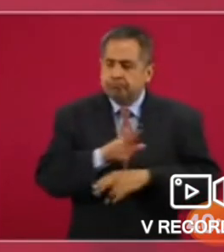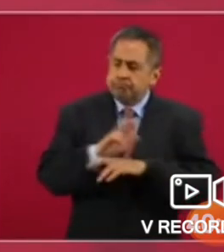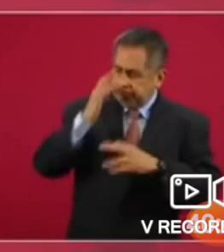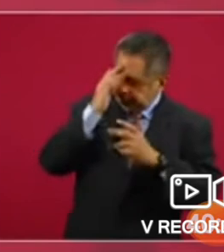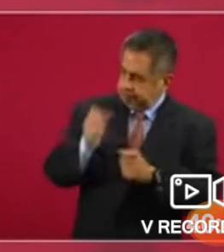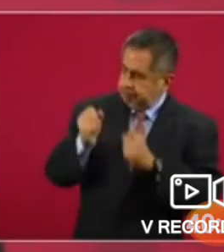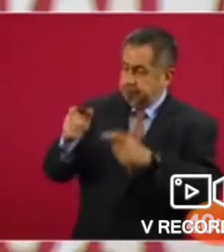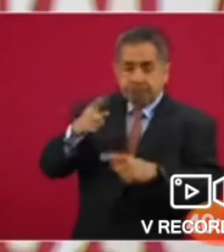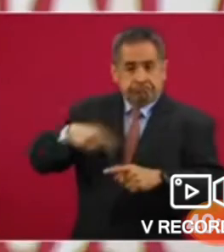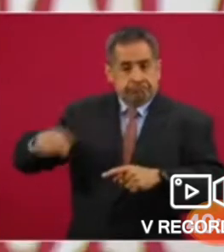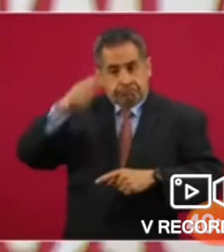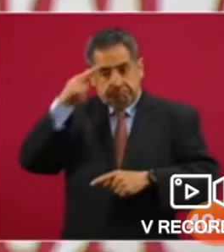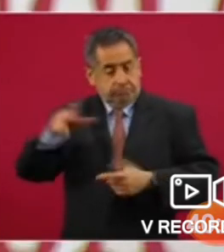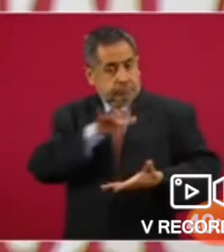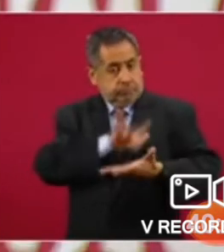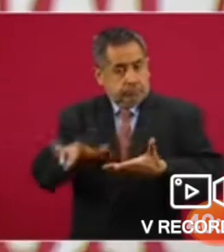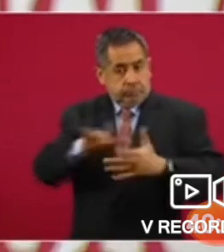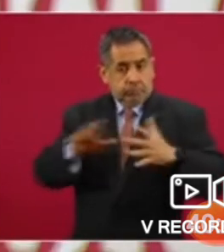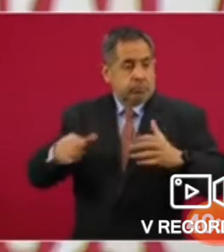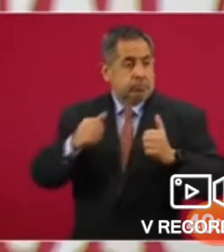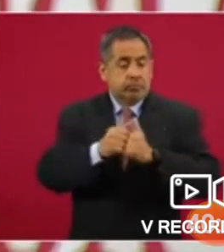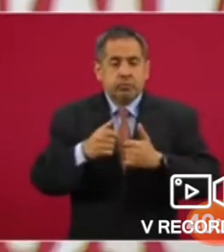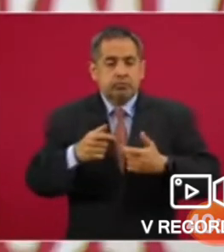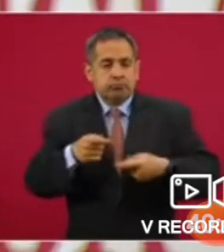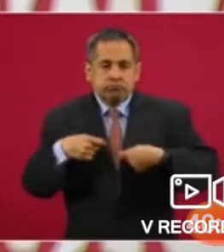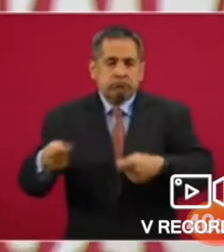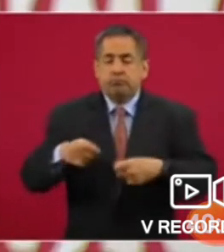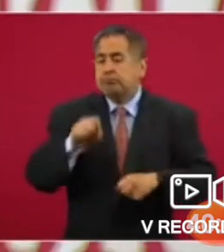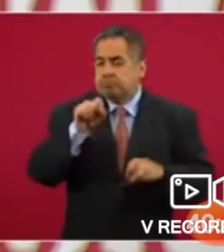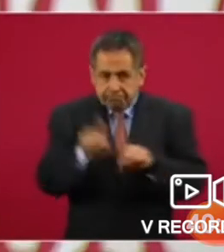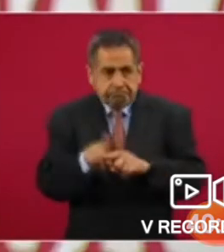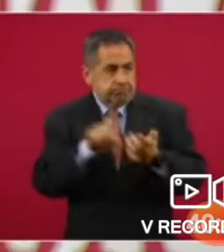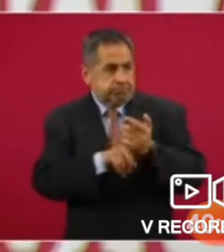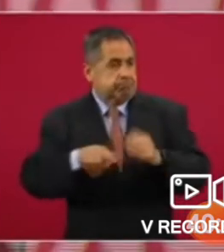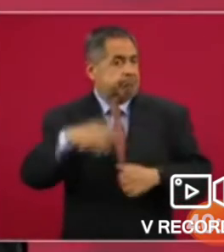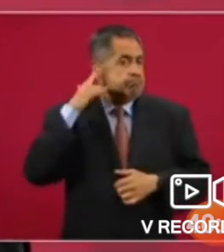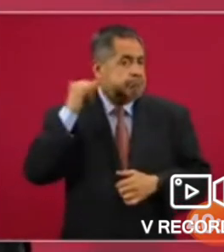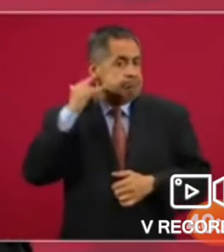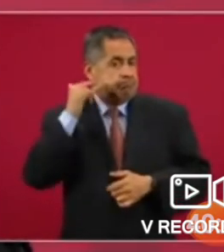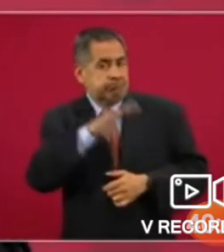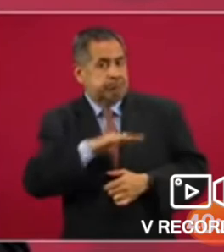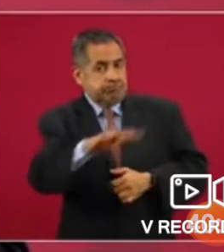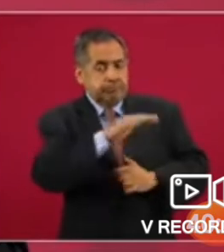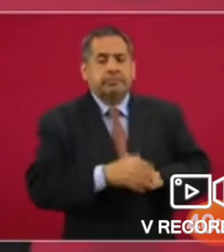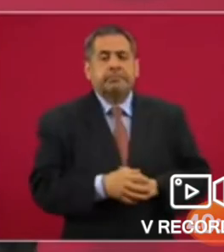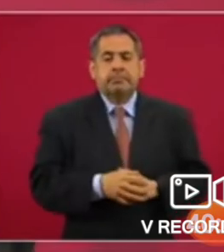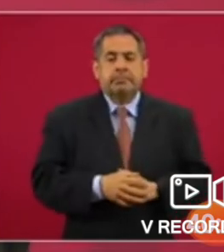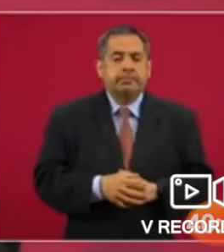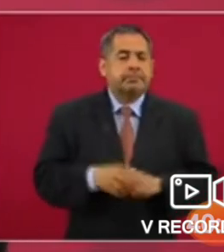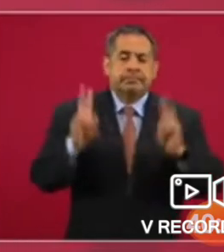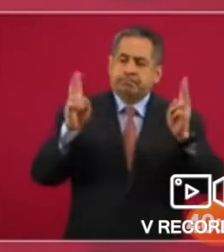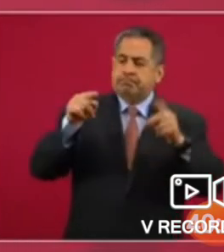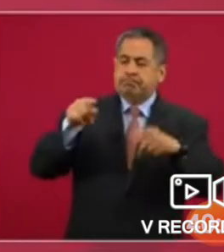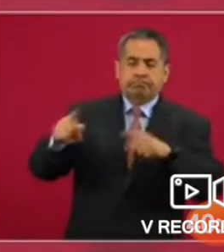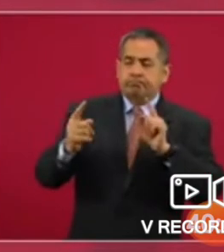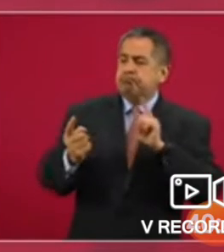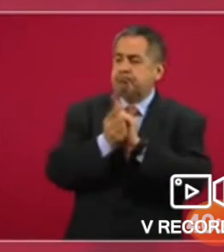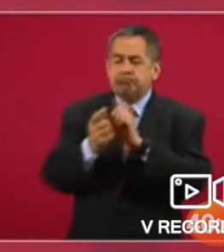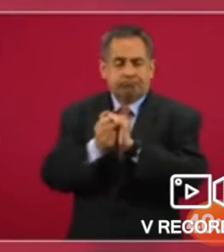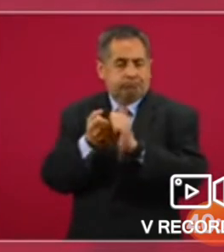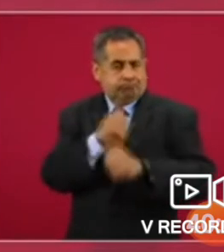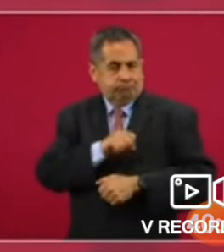comunidad mexicana y apoyó la jornada gratuita, igualmente en California. Las ventanillas de la salud, que también se trabajan en